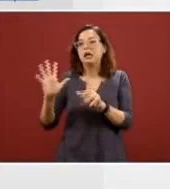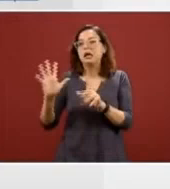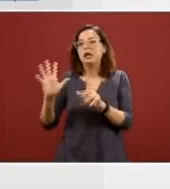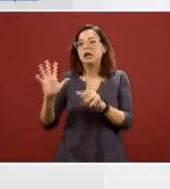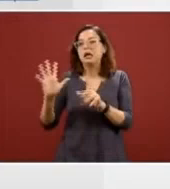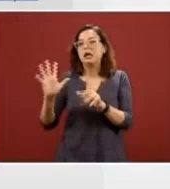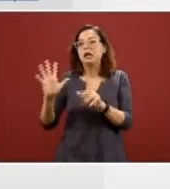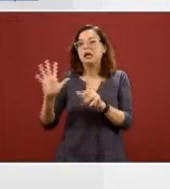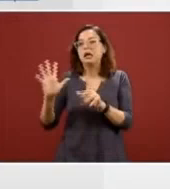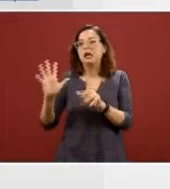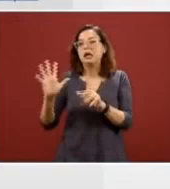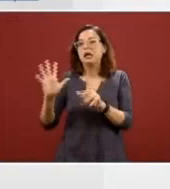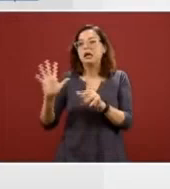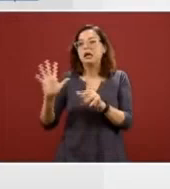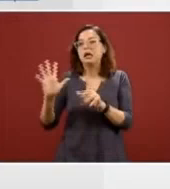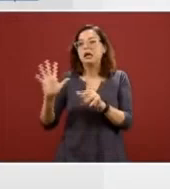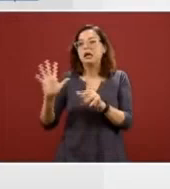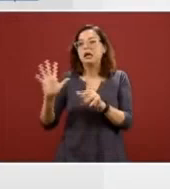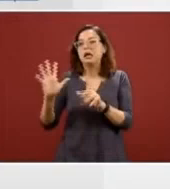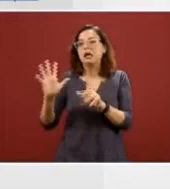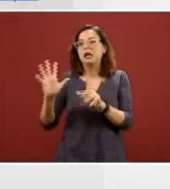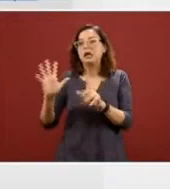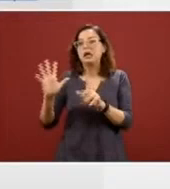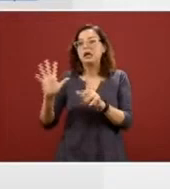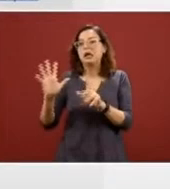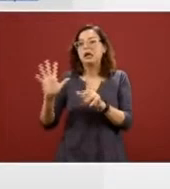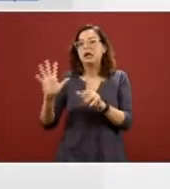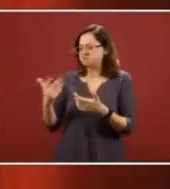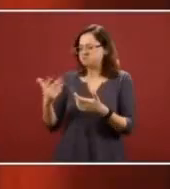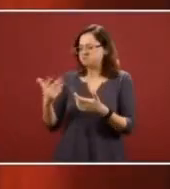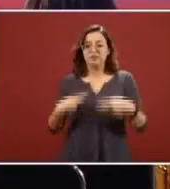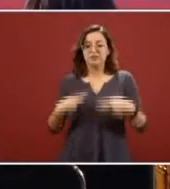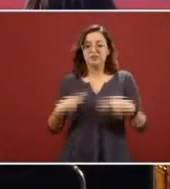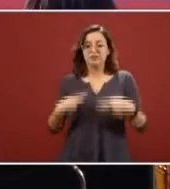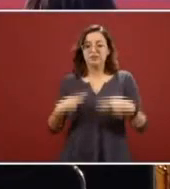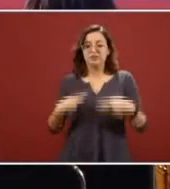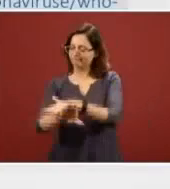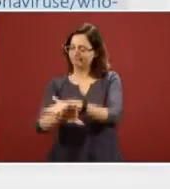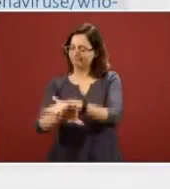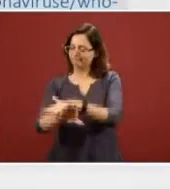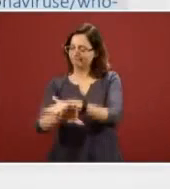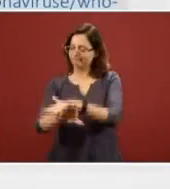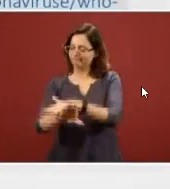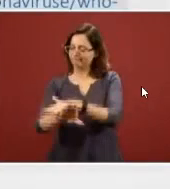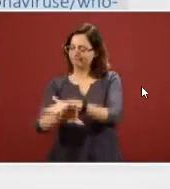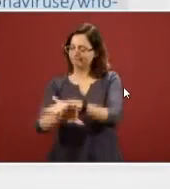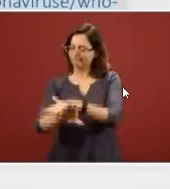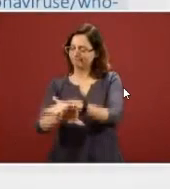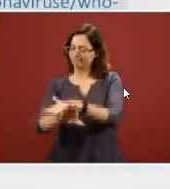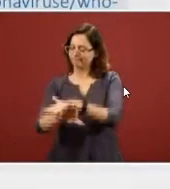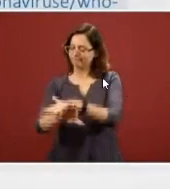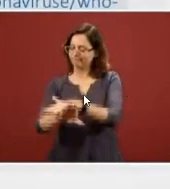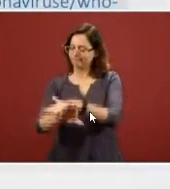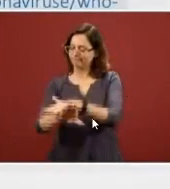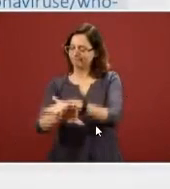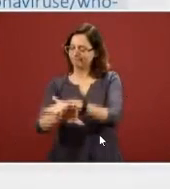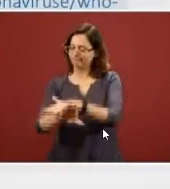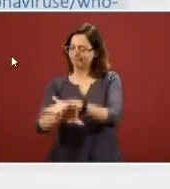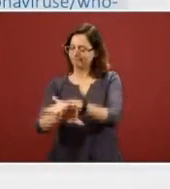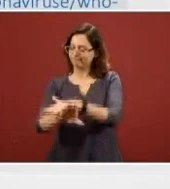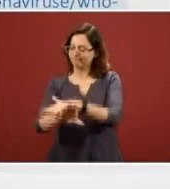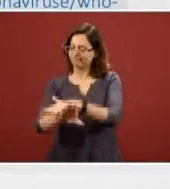ok entonces de esos 200 en total esa lesión un poquito más chiquita la tarde vamos a esta parte de esos